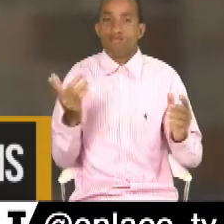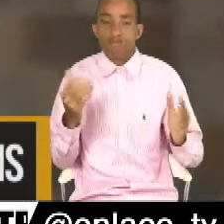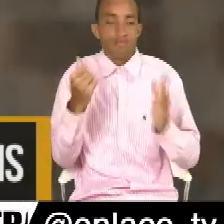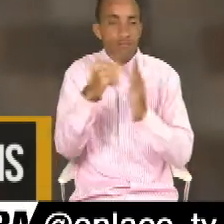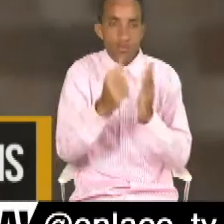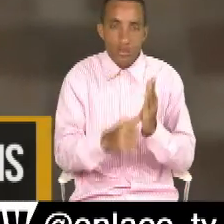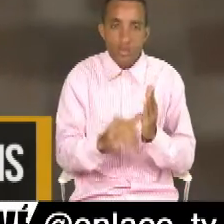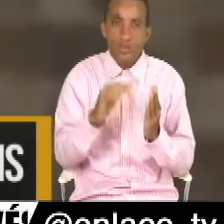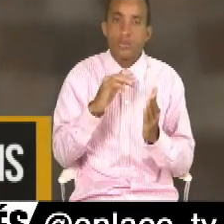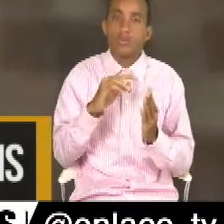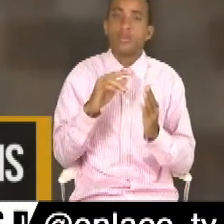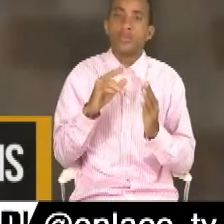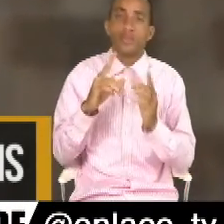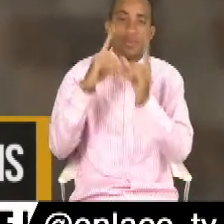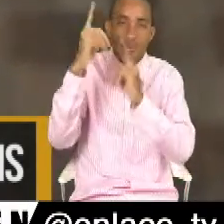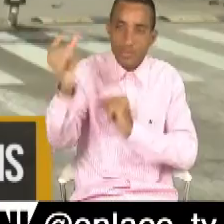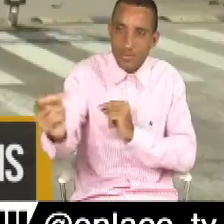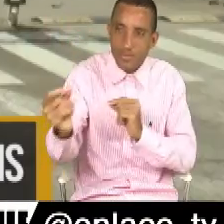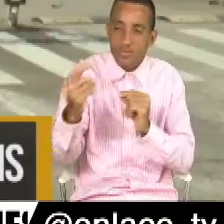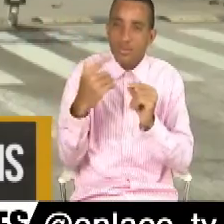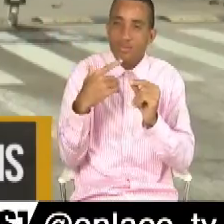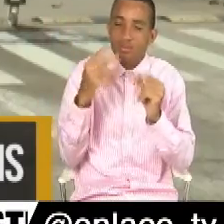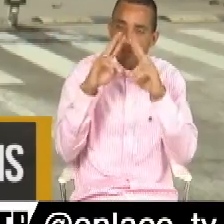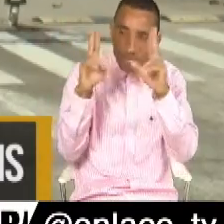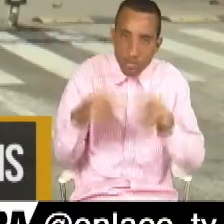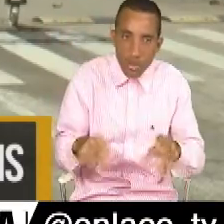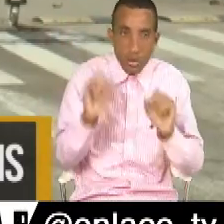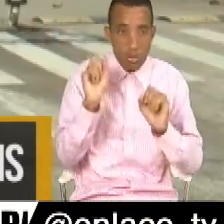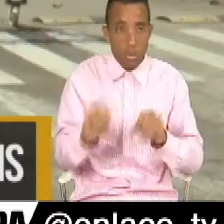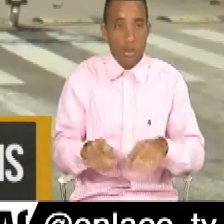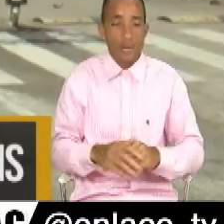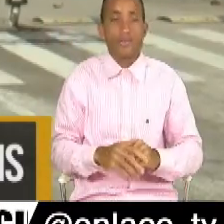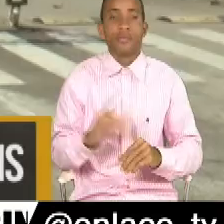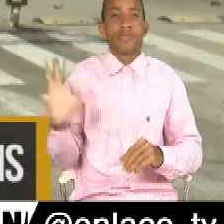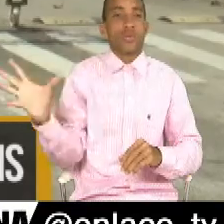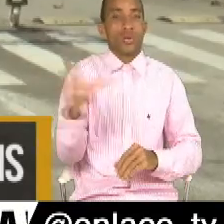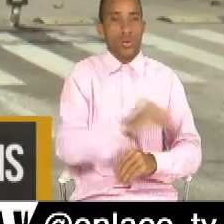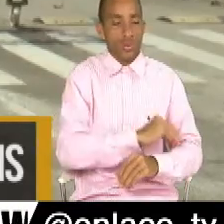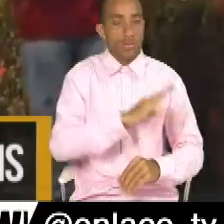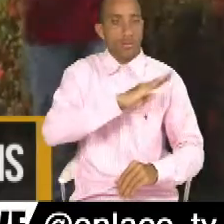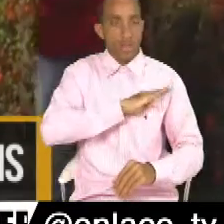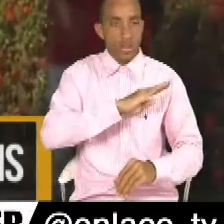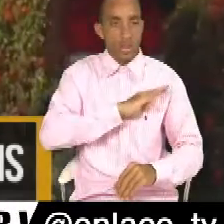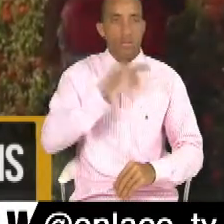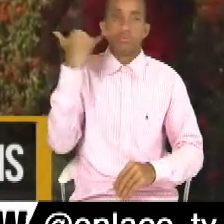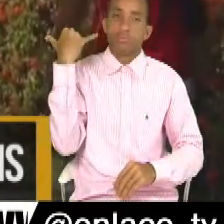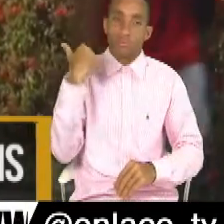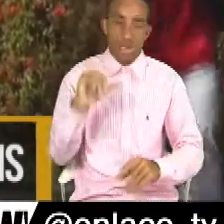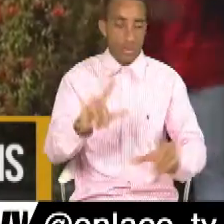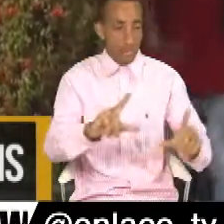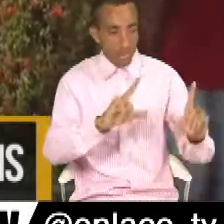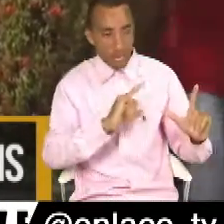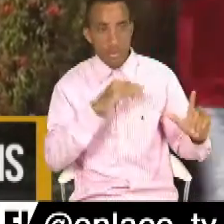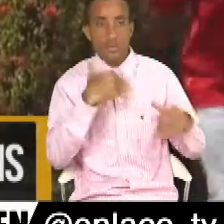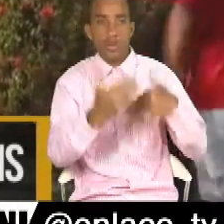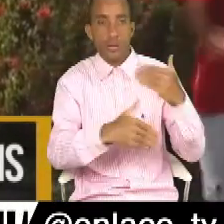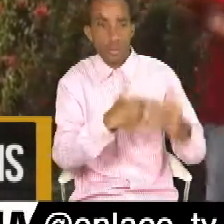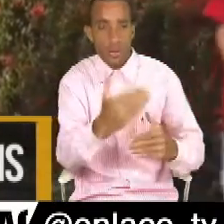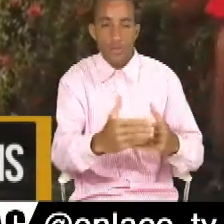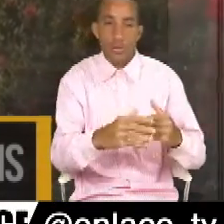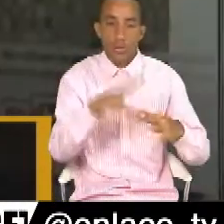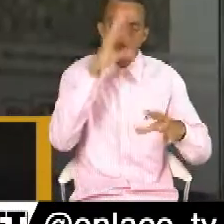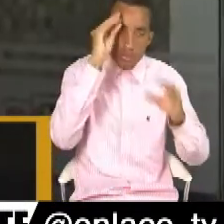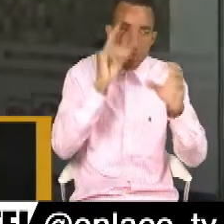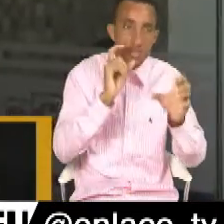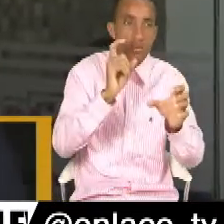Acevedo agregó que la Universidad Industrial de Santander ya se prepara para que bachilleres de la ciudad y la región puedan ir adelantando su nivel